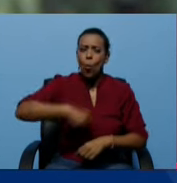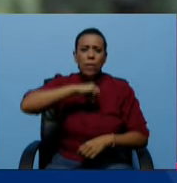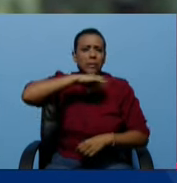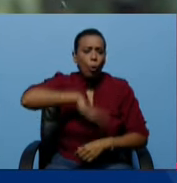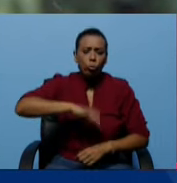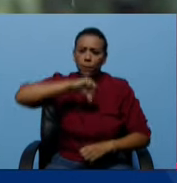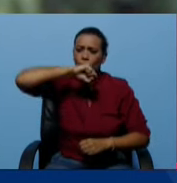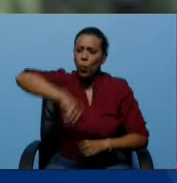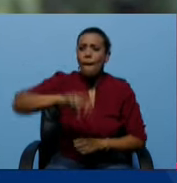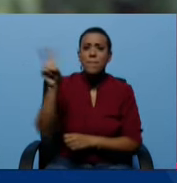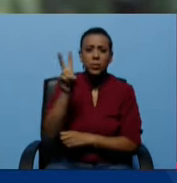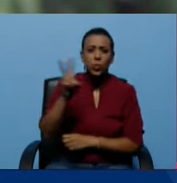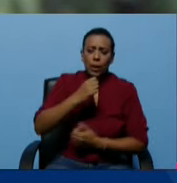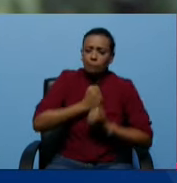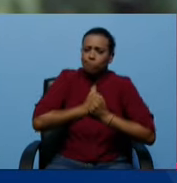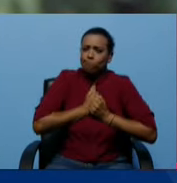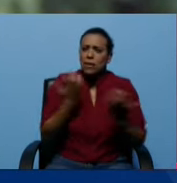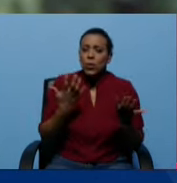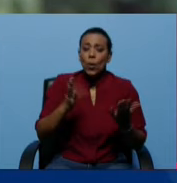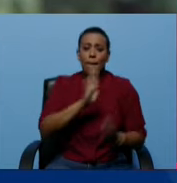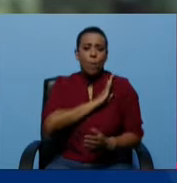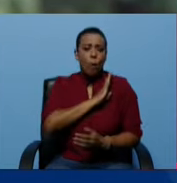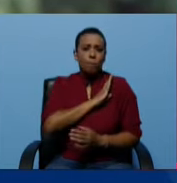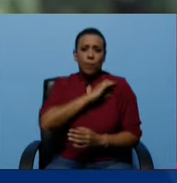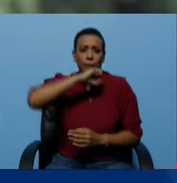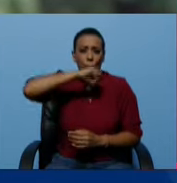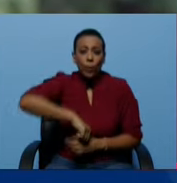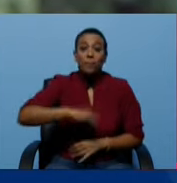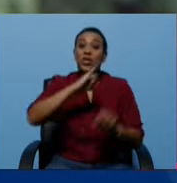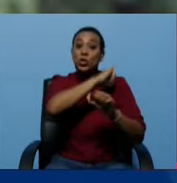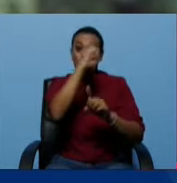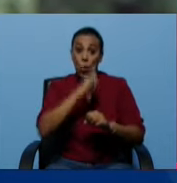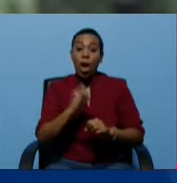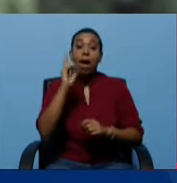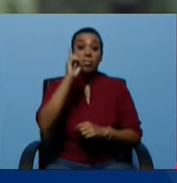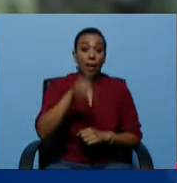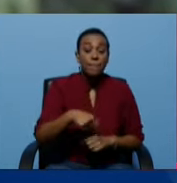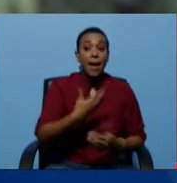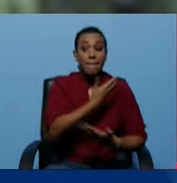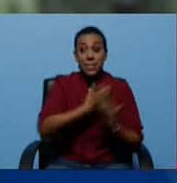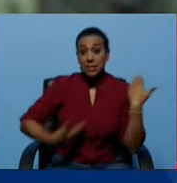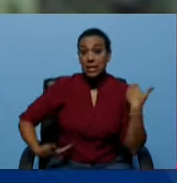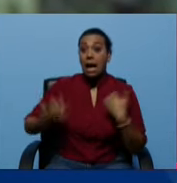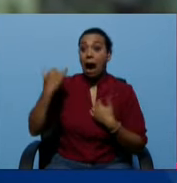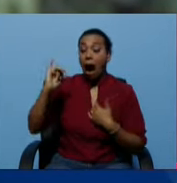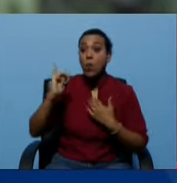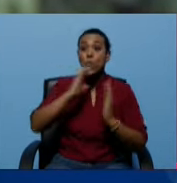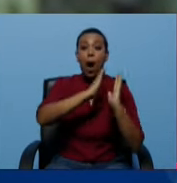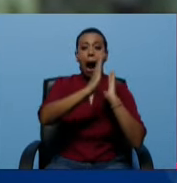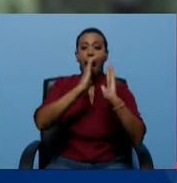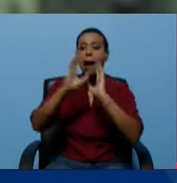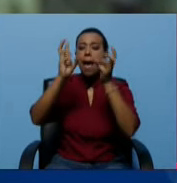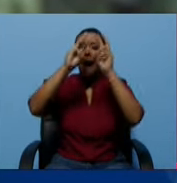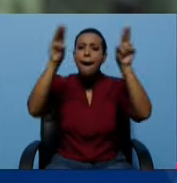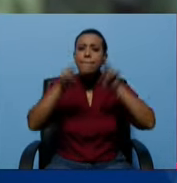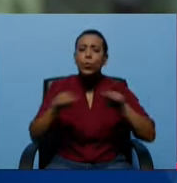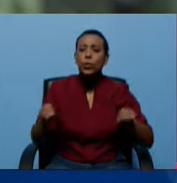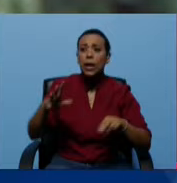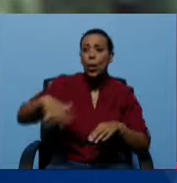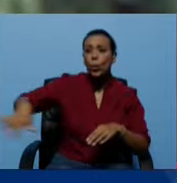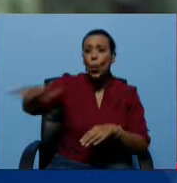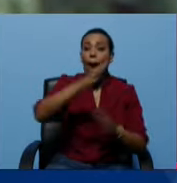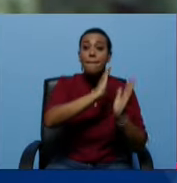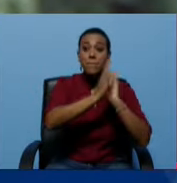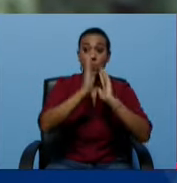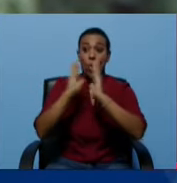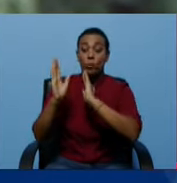un patriota, era un apasionado de su país, zuliano, e inclusive presidente, tenemos una galería aquí en el IBI, en la